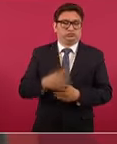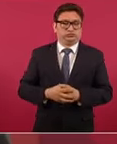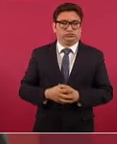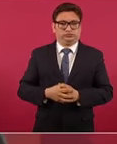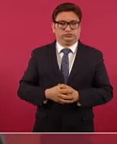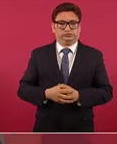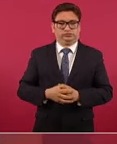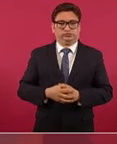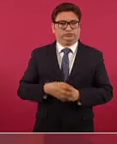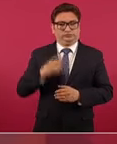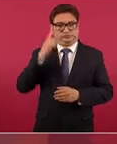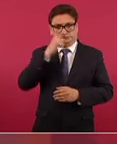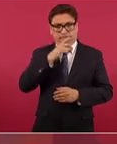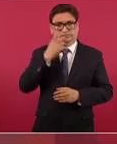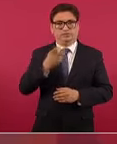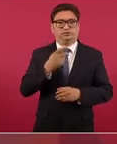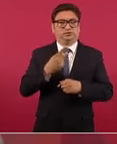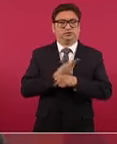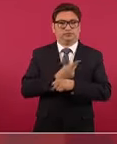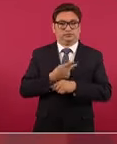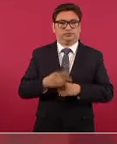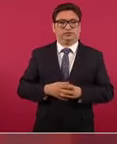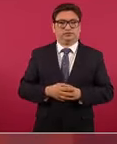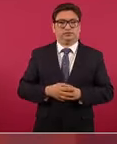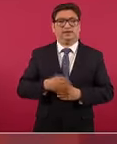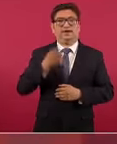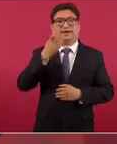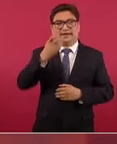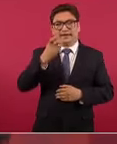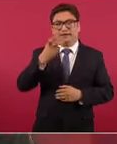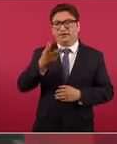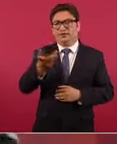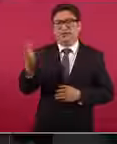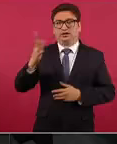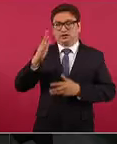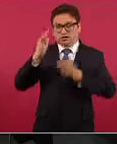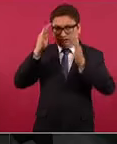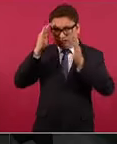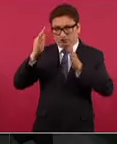qué sucedió es el plan